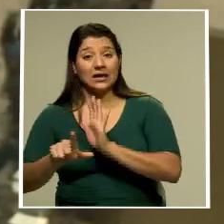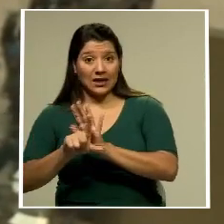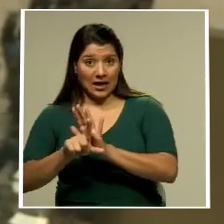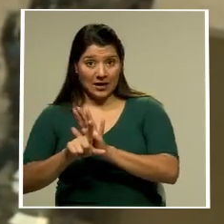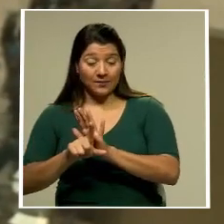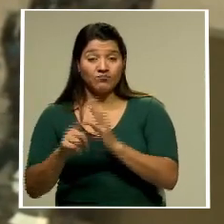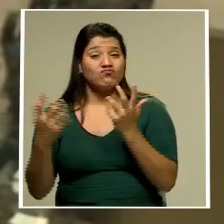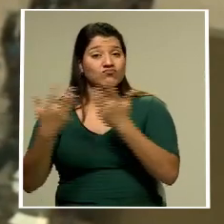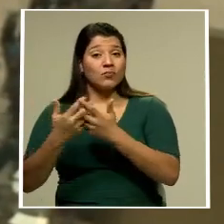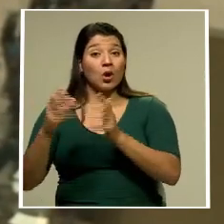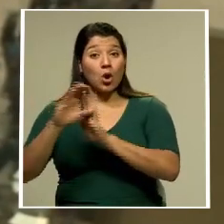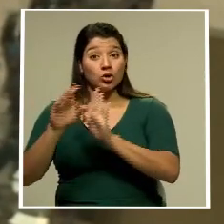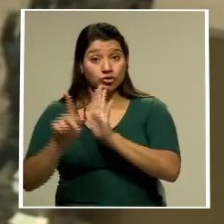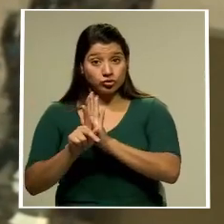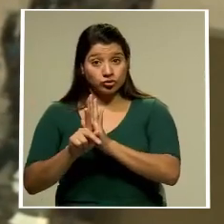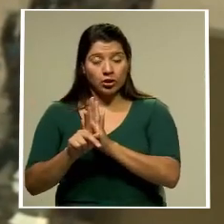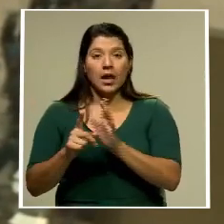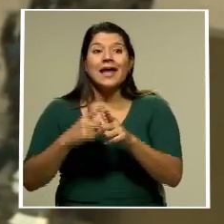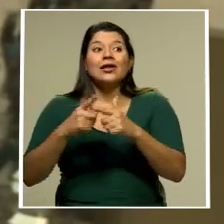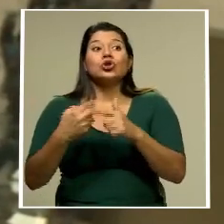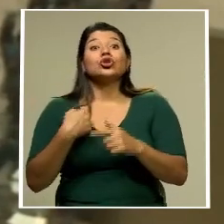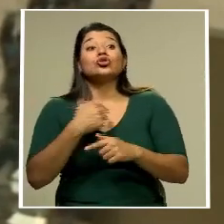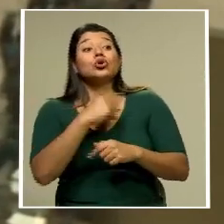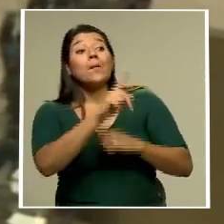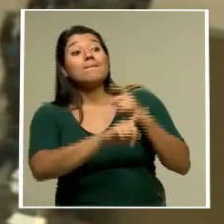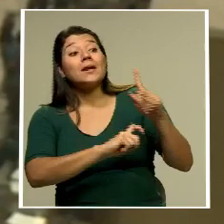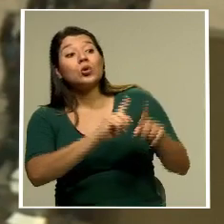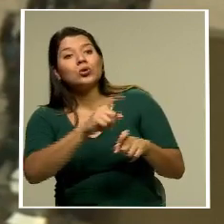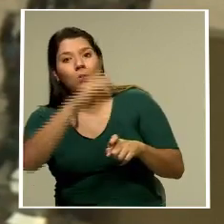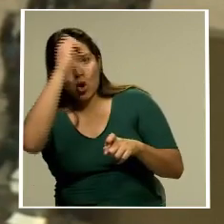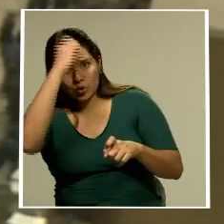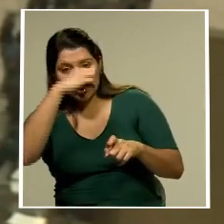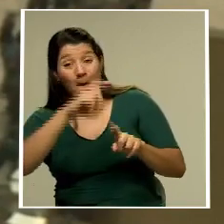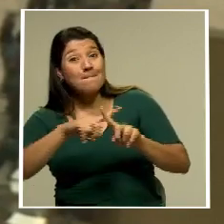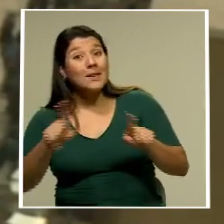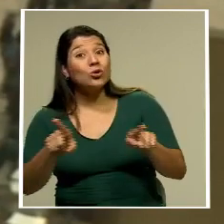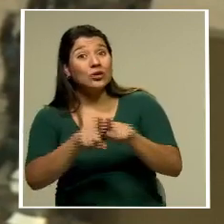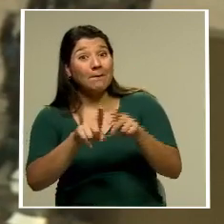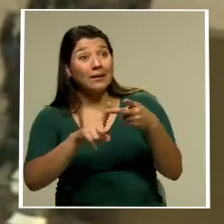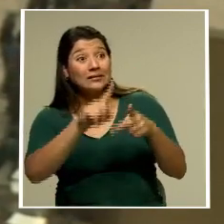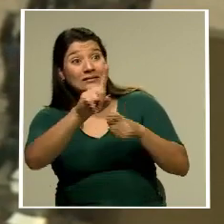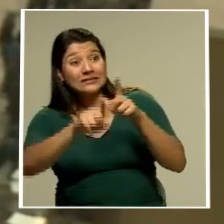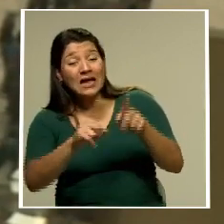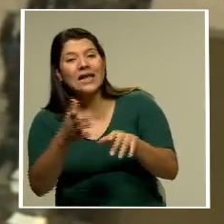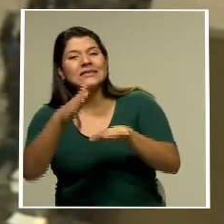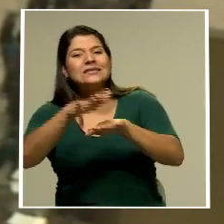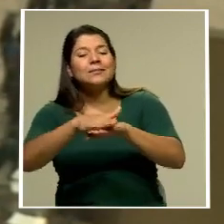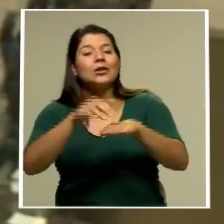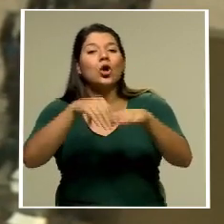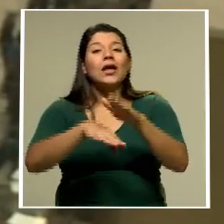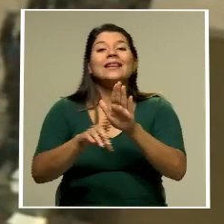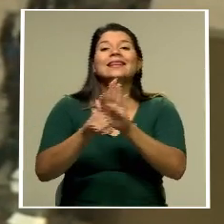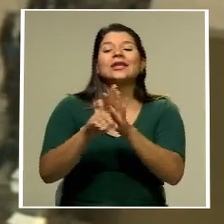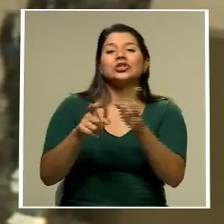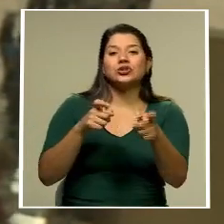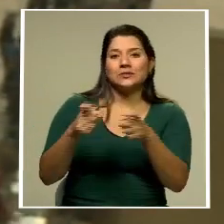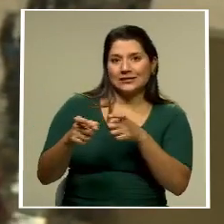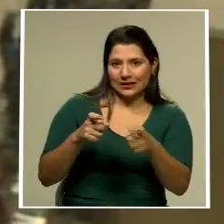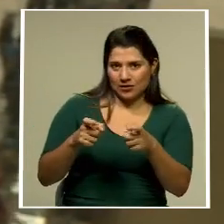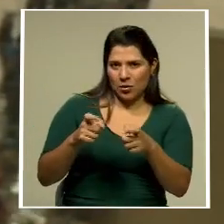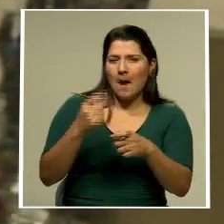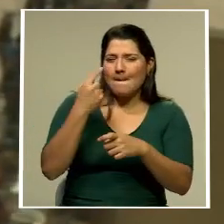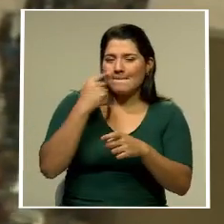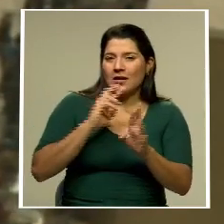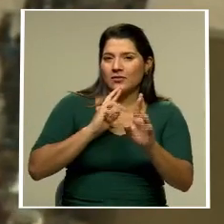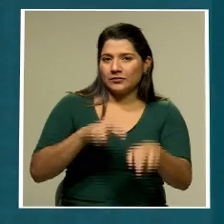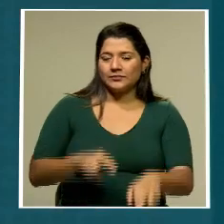Quisimos consultar, pues evidentemente a diputados y también a expertos en derecho administrativo sobre pues esta normativa, y esto es lo que